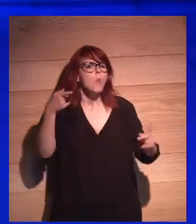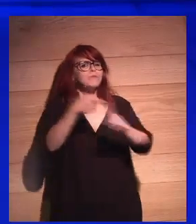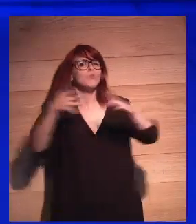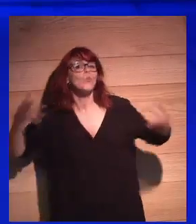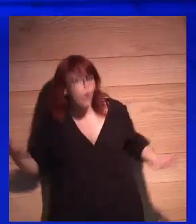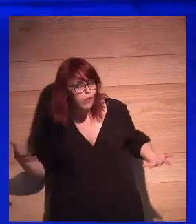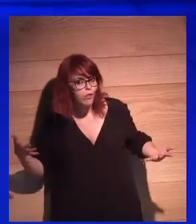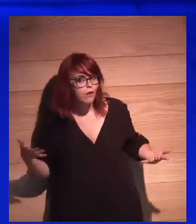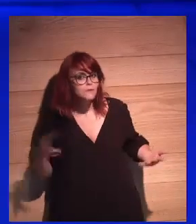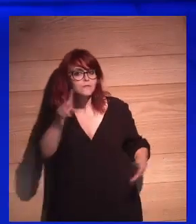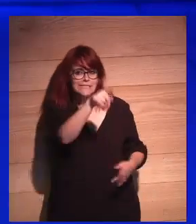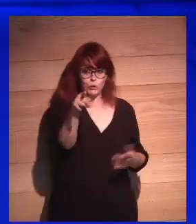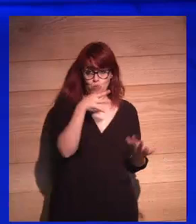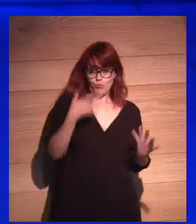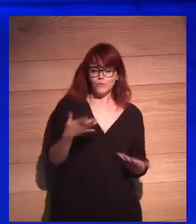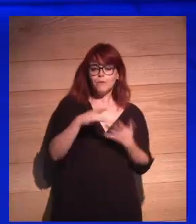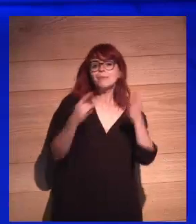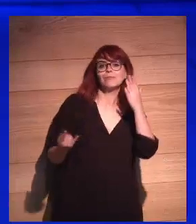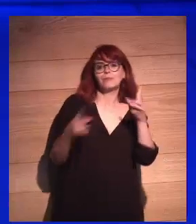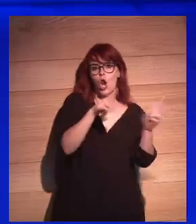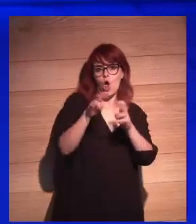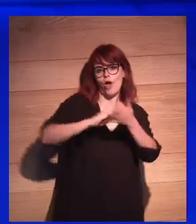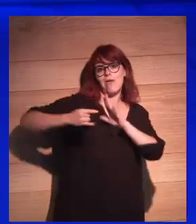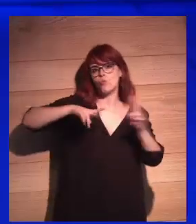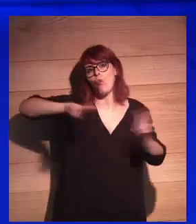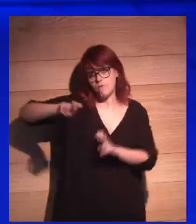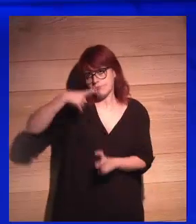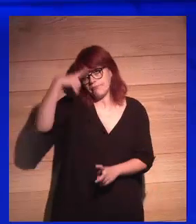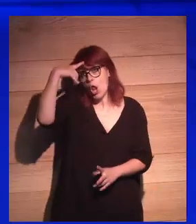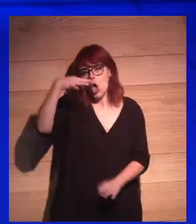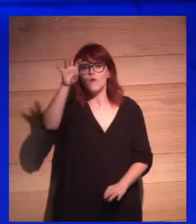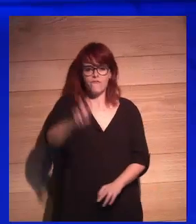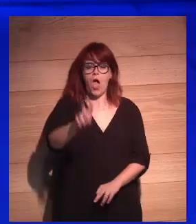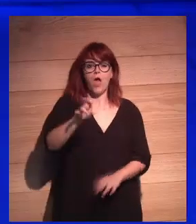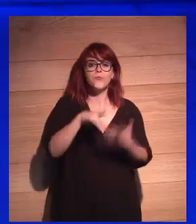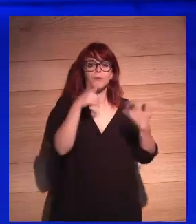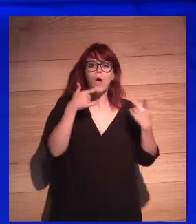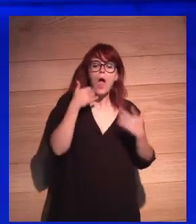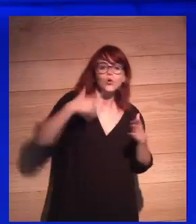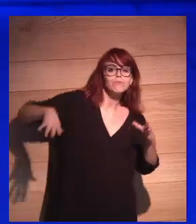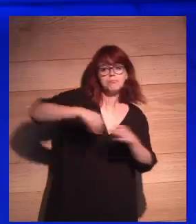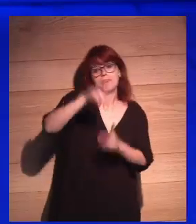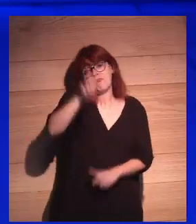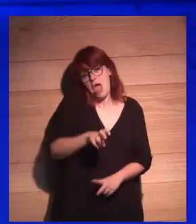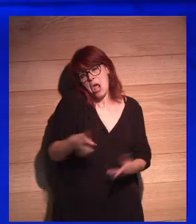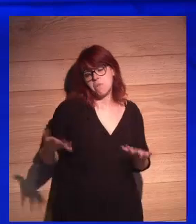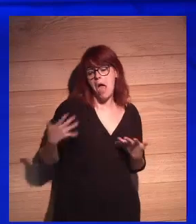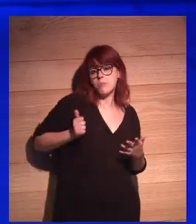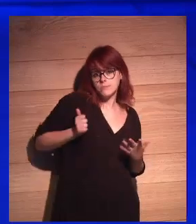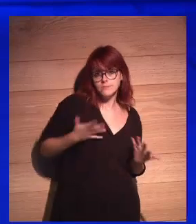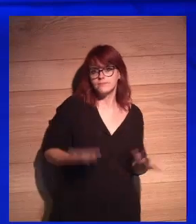entonces justamente dentro de estas tecnologías nuevas sí que claramente hay algo que le puede ayudar y sí podemos intentar que haya algo que le encaje, pero es